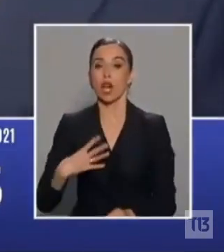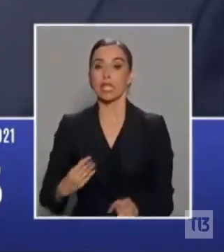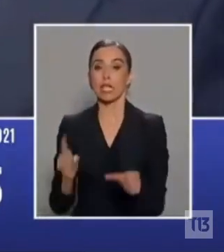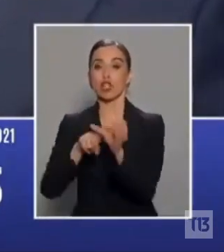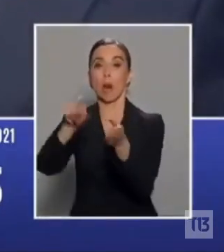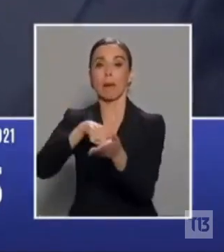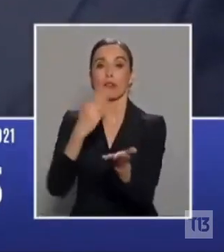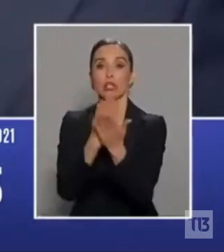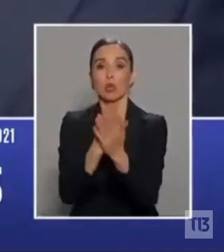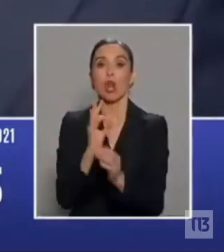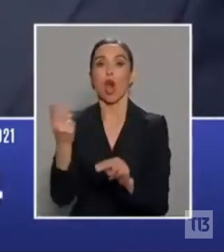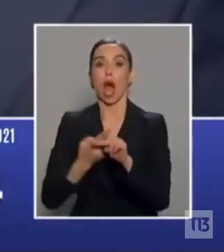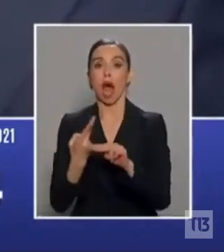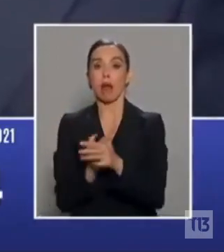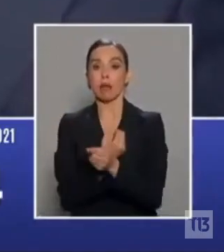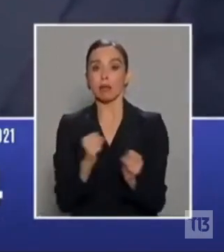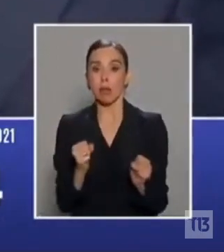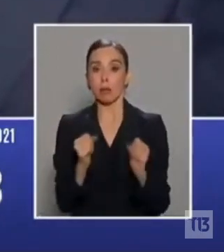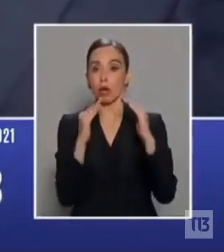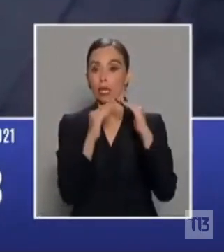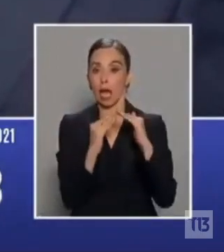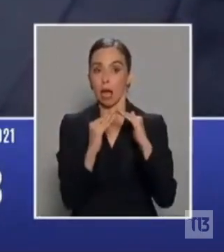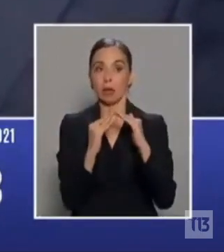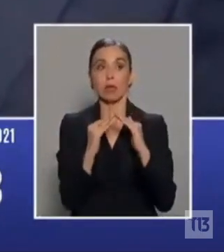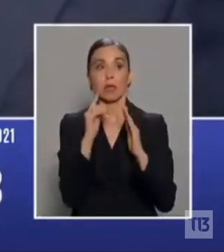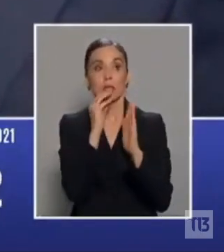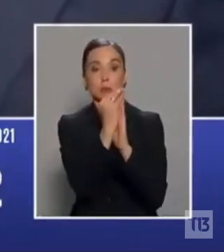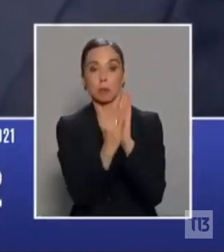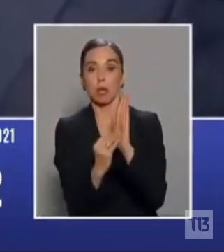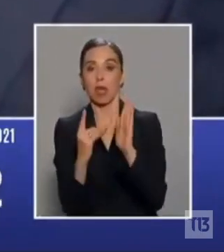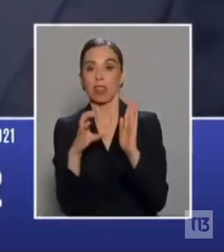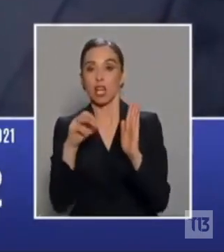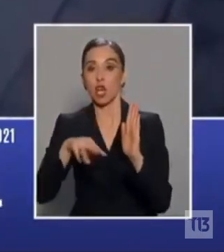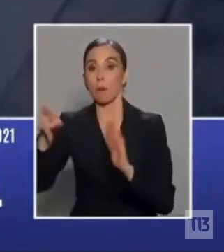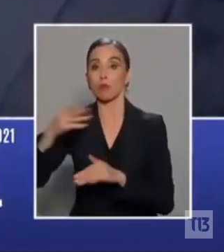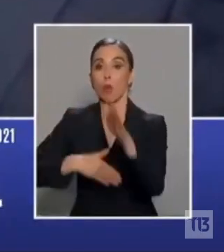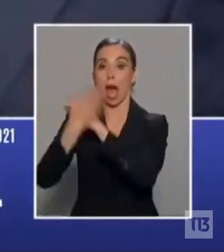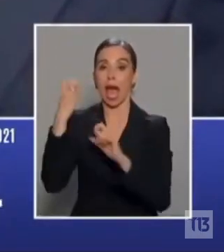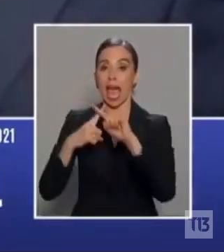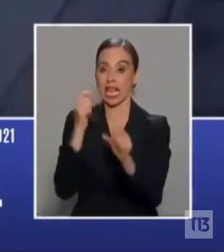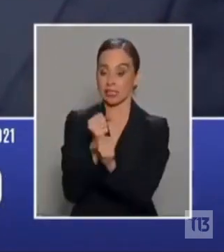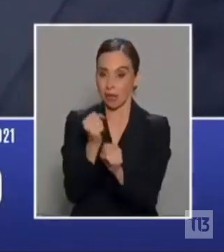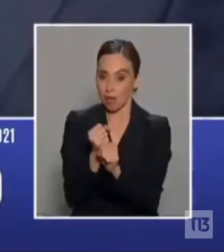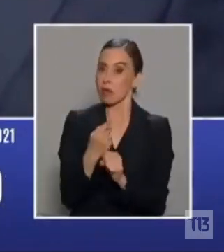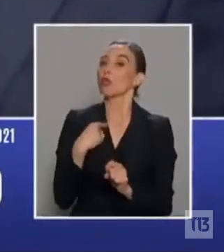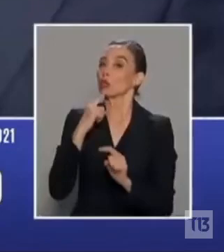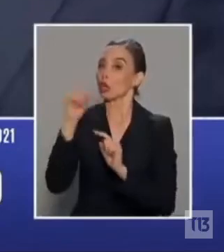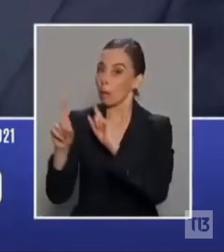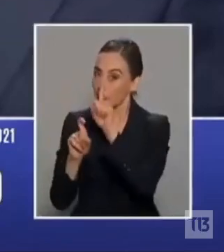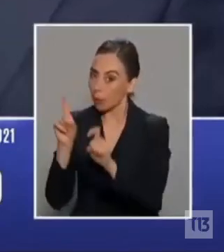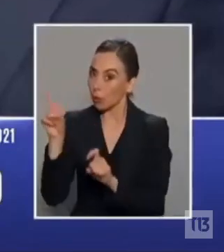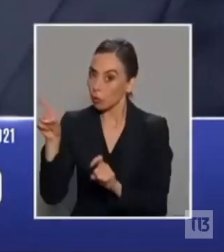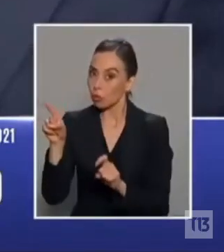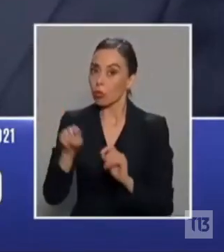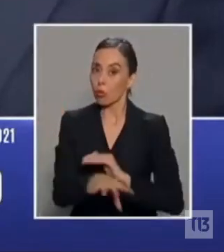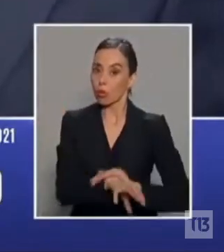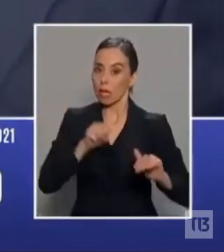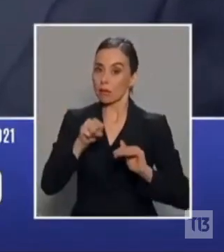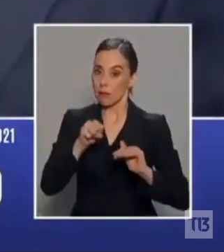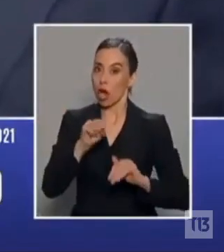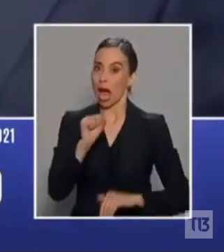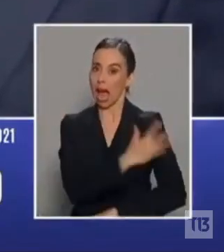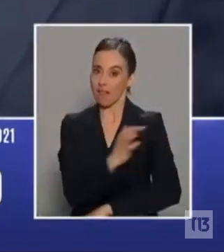la escuela, o arrendar una casa porque aparecían en el DICOM. Después te pregunté varios días si es que habías hecho retiros de las